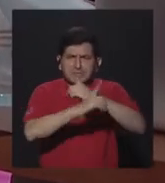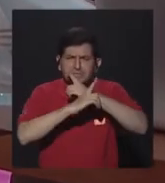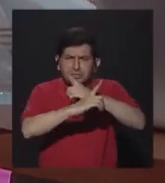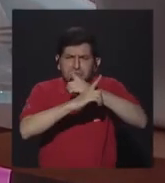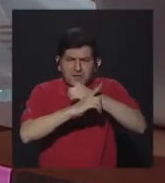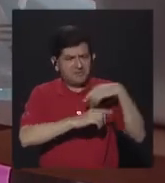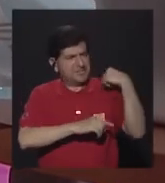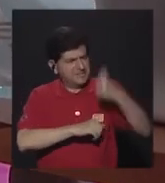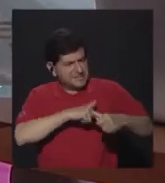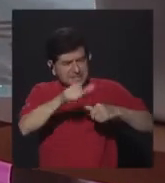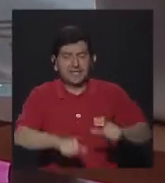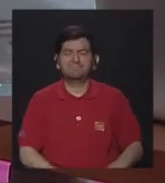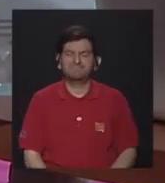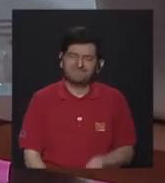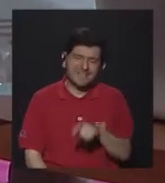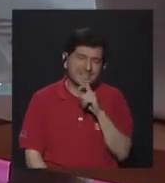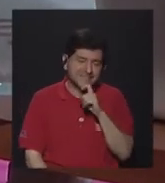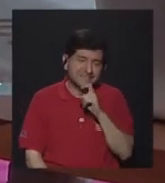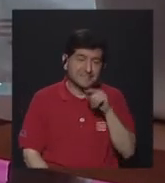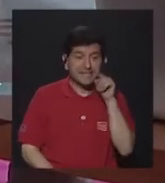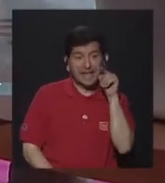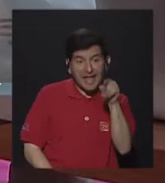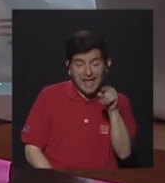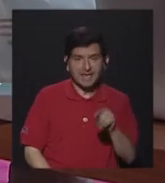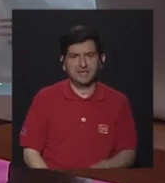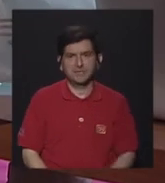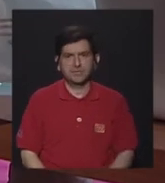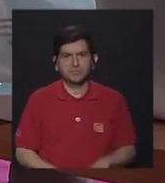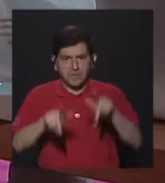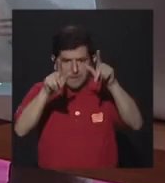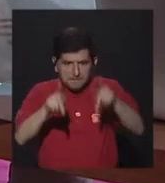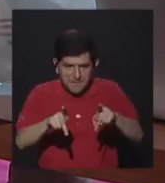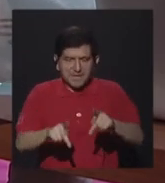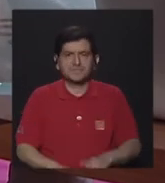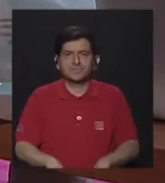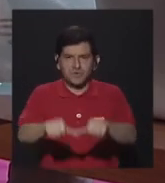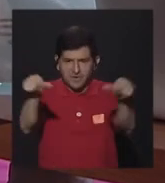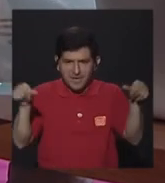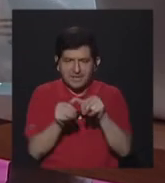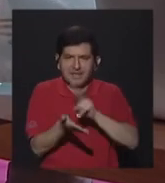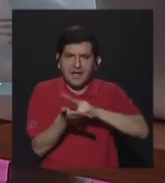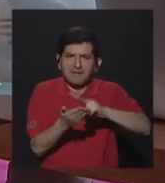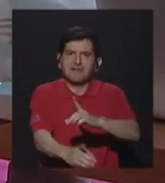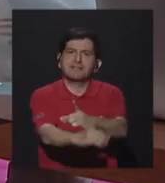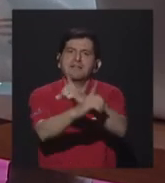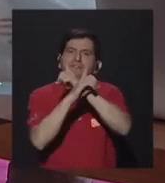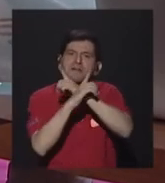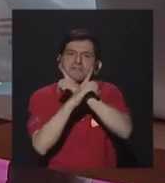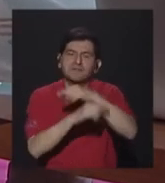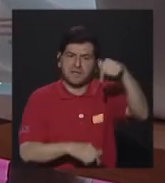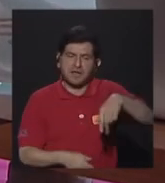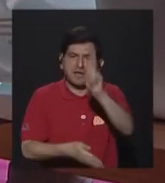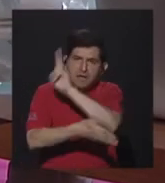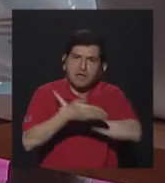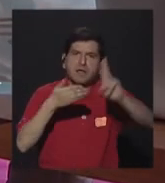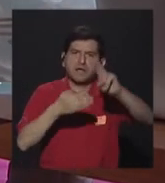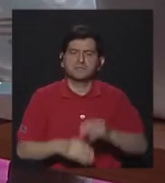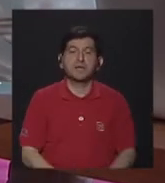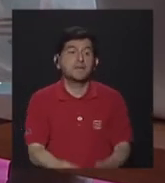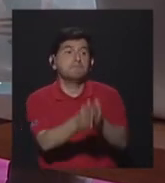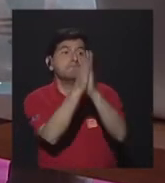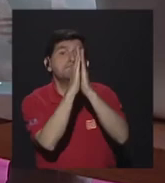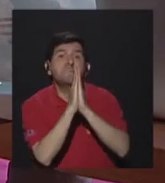duele duele decirlo pero han sido ellos los defensores de las áreas verdes de la universidad de costa rica les